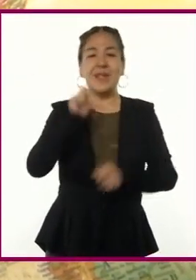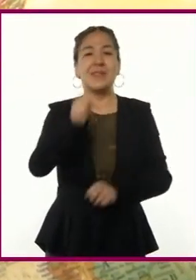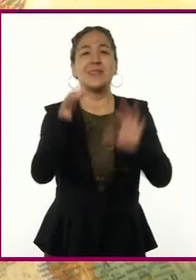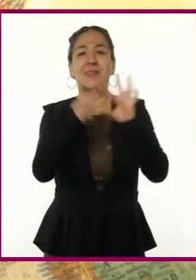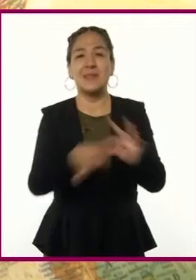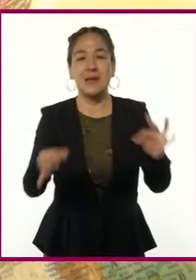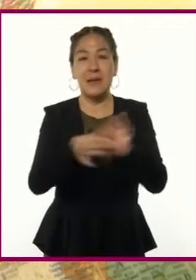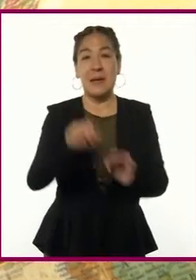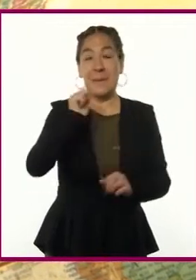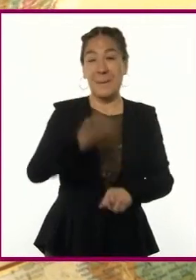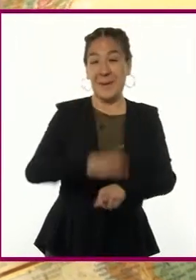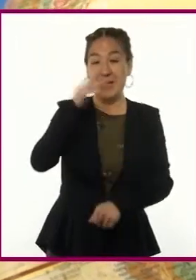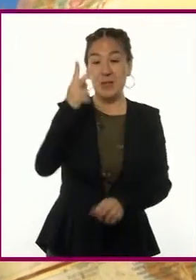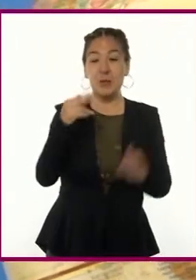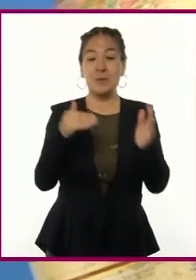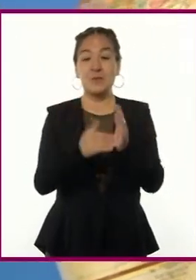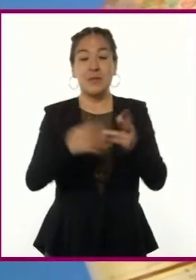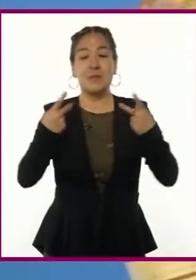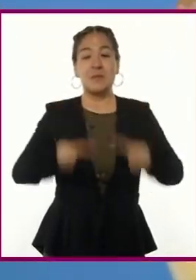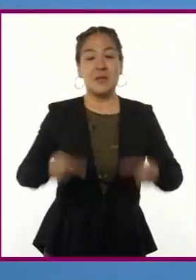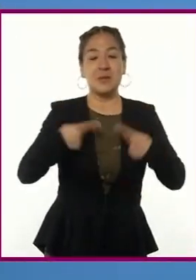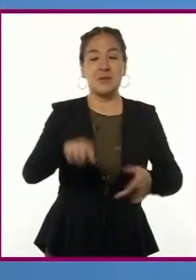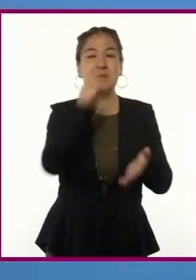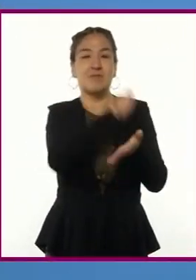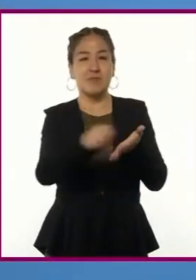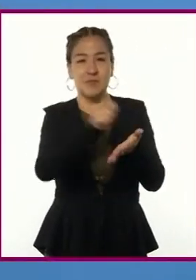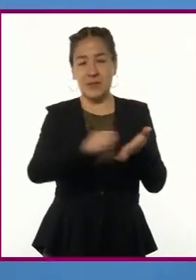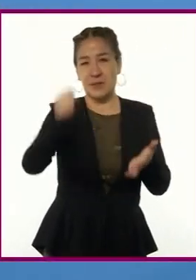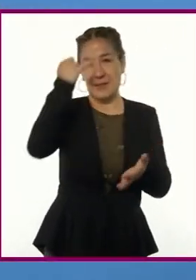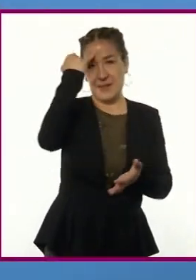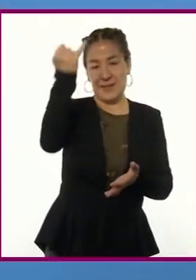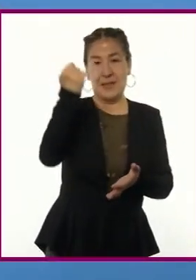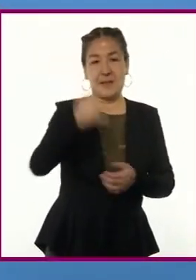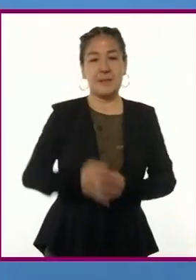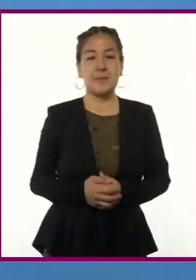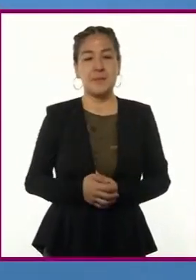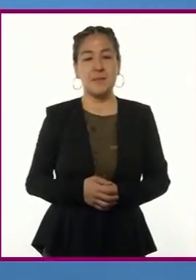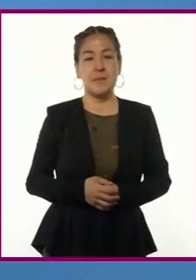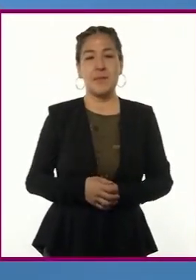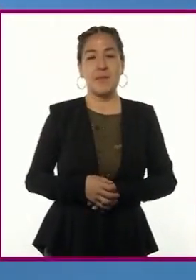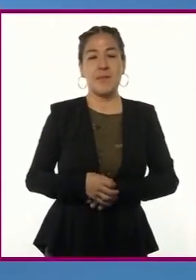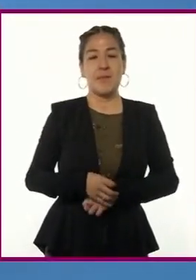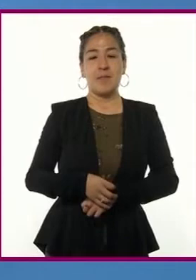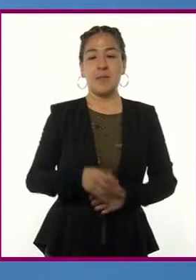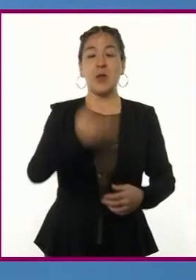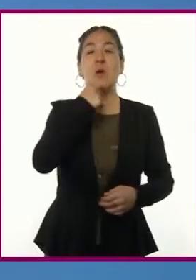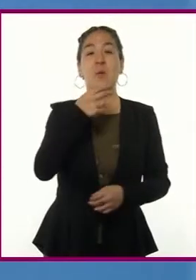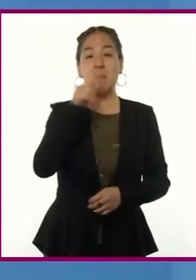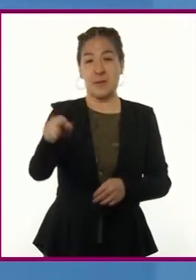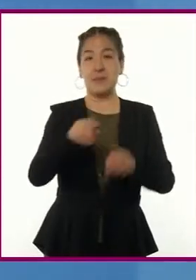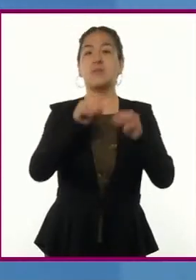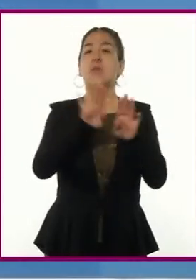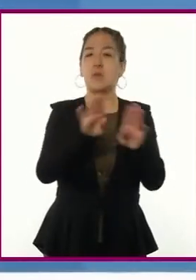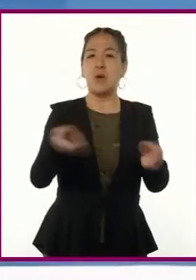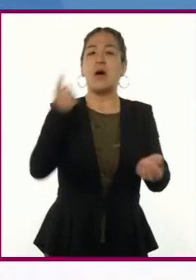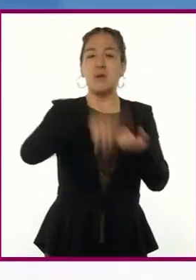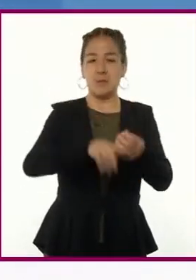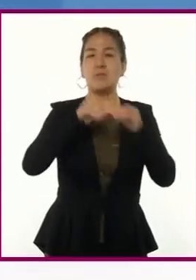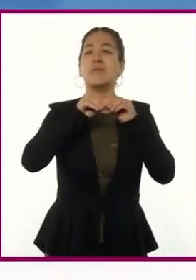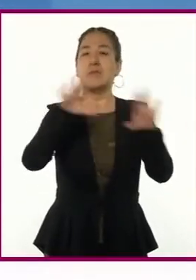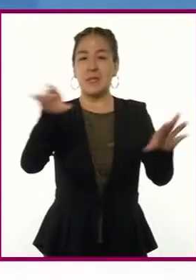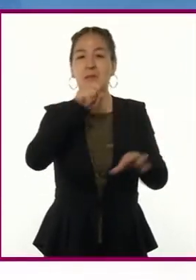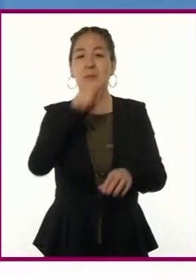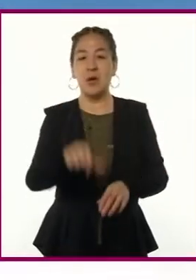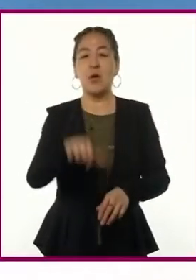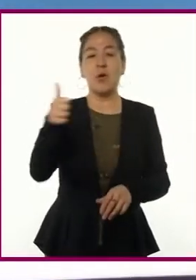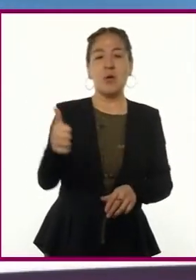2000 escritores. En la Biblioteca Mexicana, Eguiara incluyó no solo las obras ya publicadas, sino también